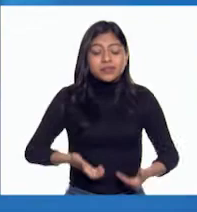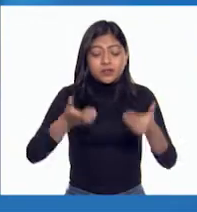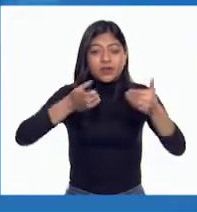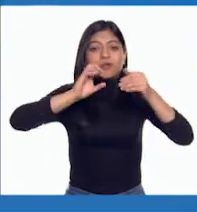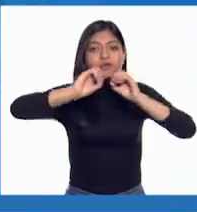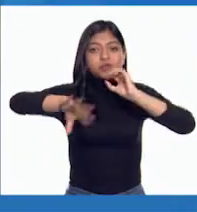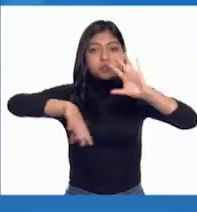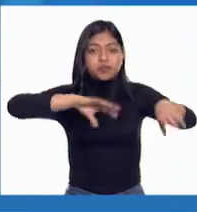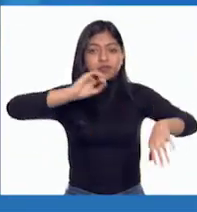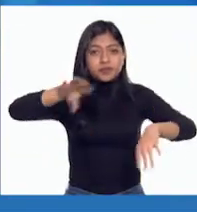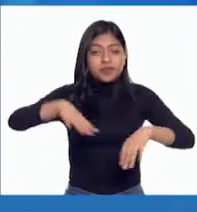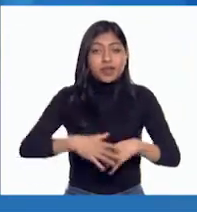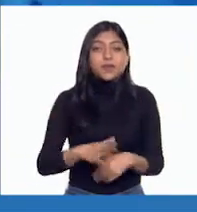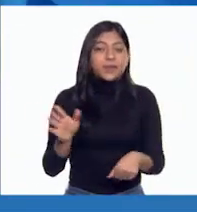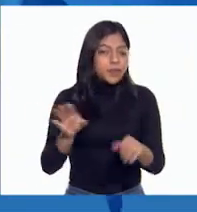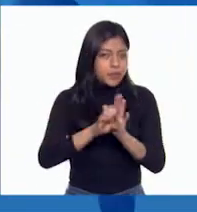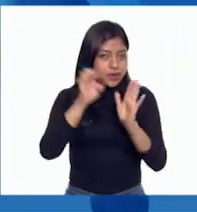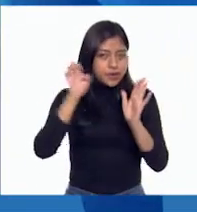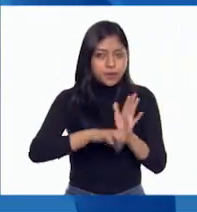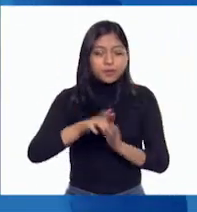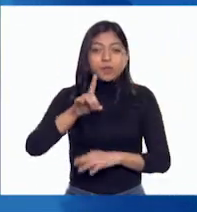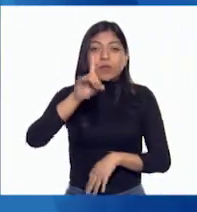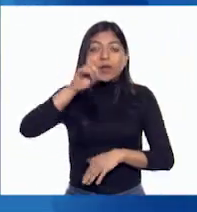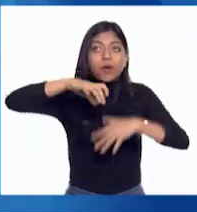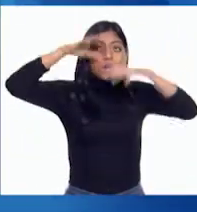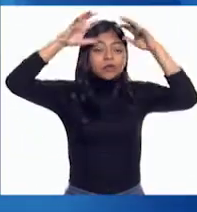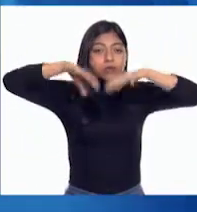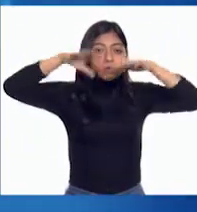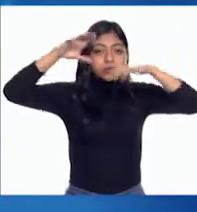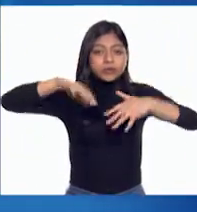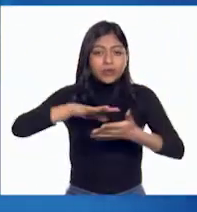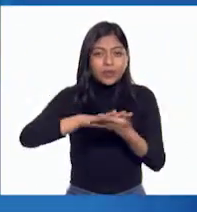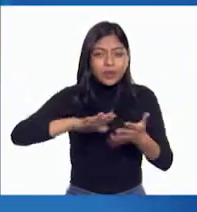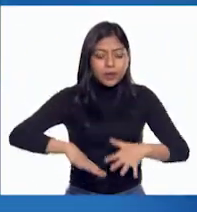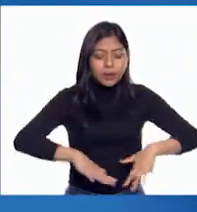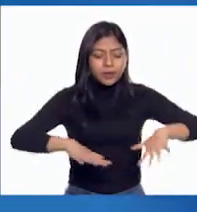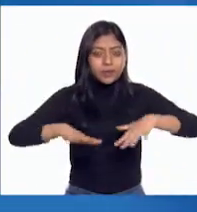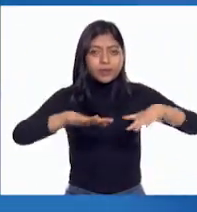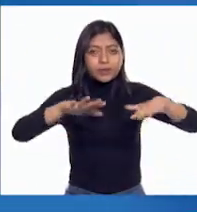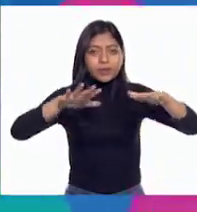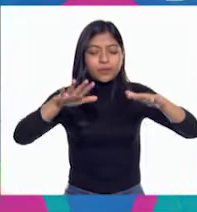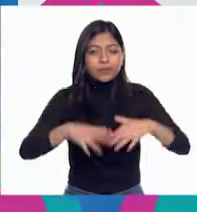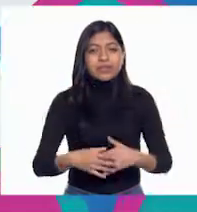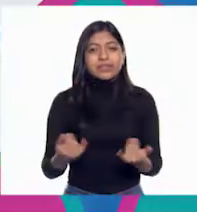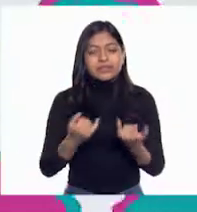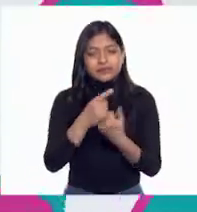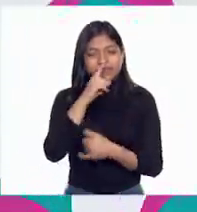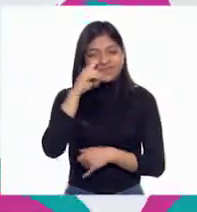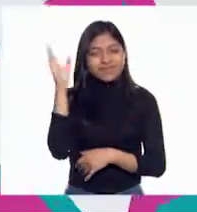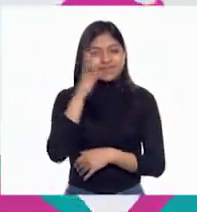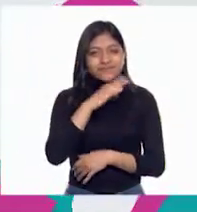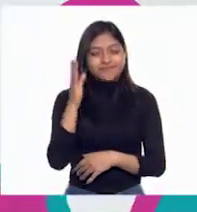calles, porque cuando llueve se tapan las coladeras, se inundan las calles y huelen mal.